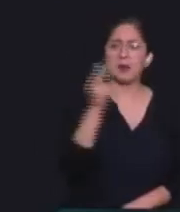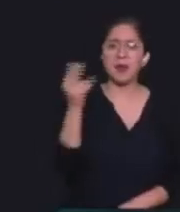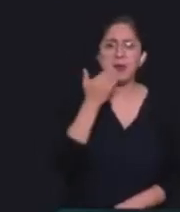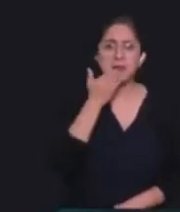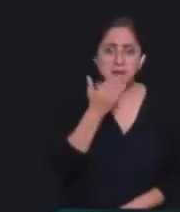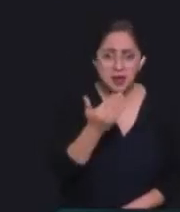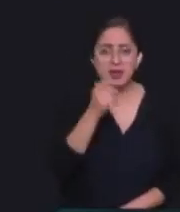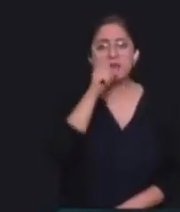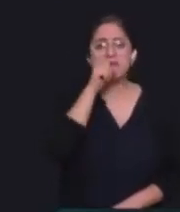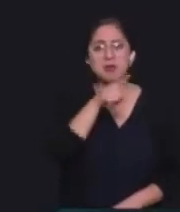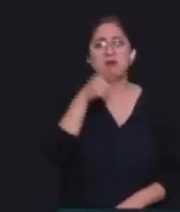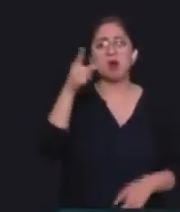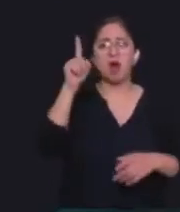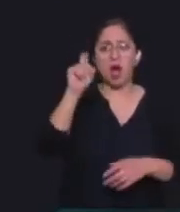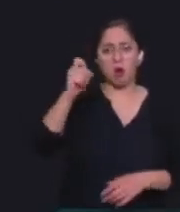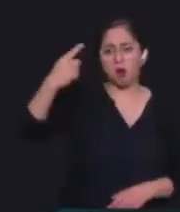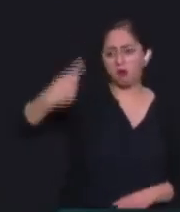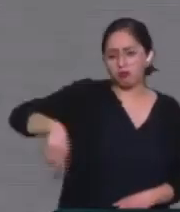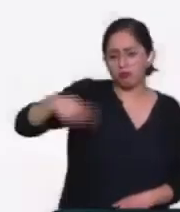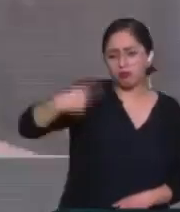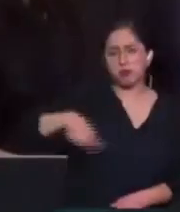agua corriente para que se puedan lavar las manos.